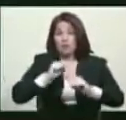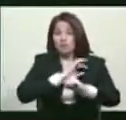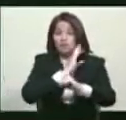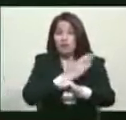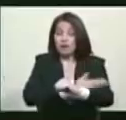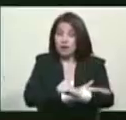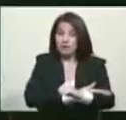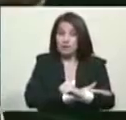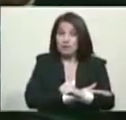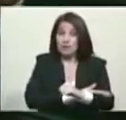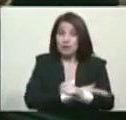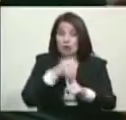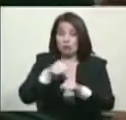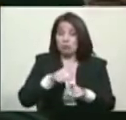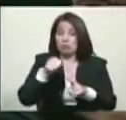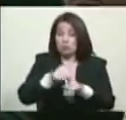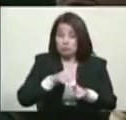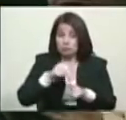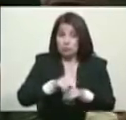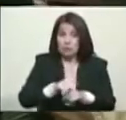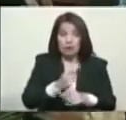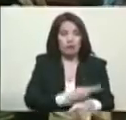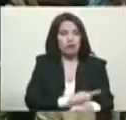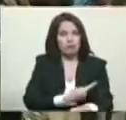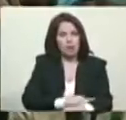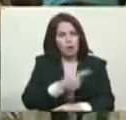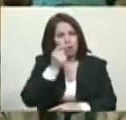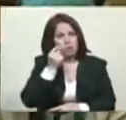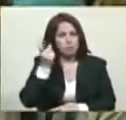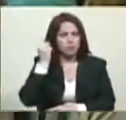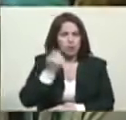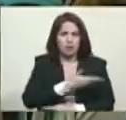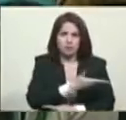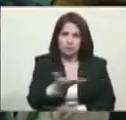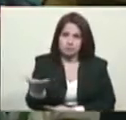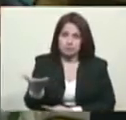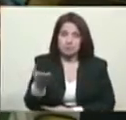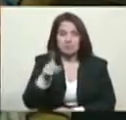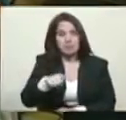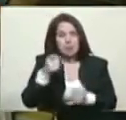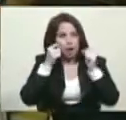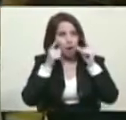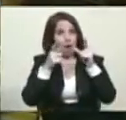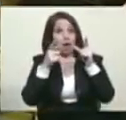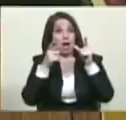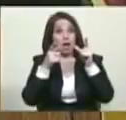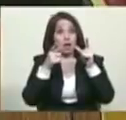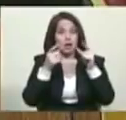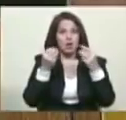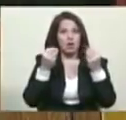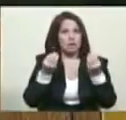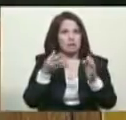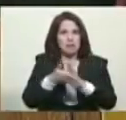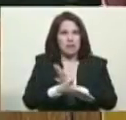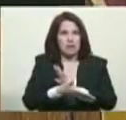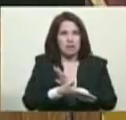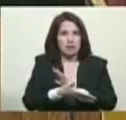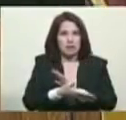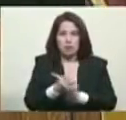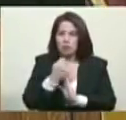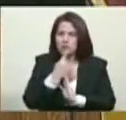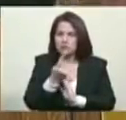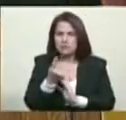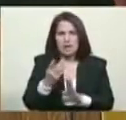antepasados. Hermanas y hermanos, a mí me sorprende esta clase de actos. Muy bien decía nuestro